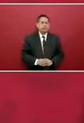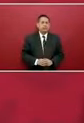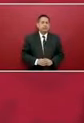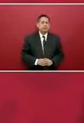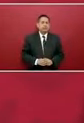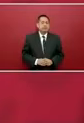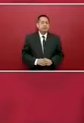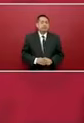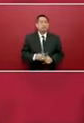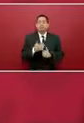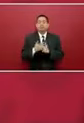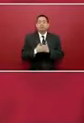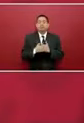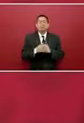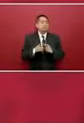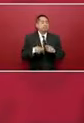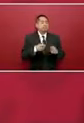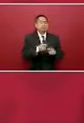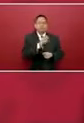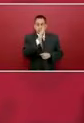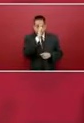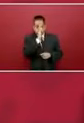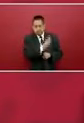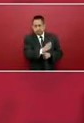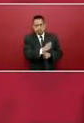Se les van a entregar